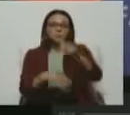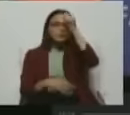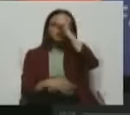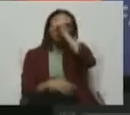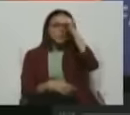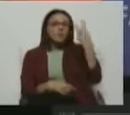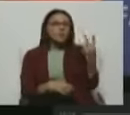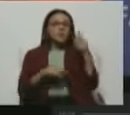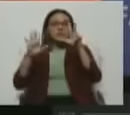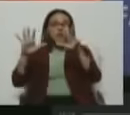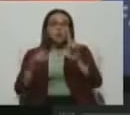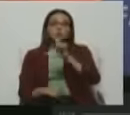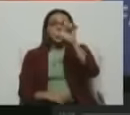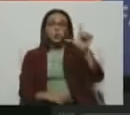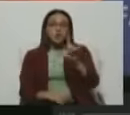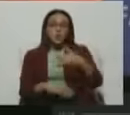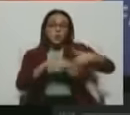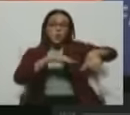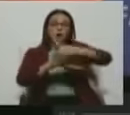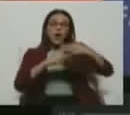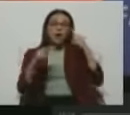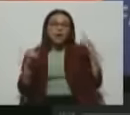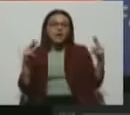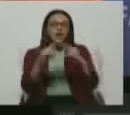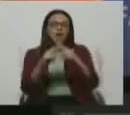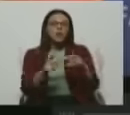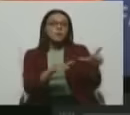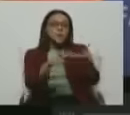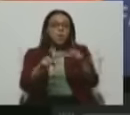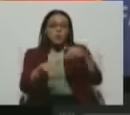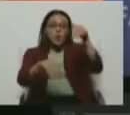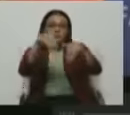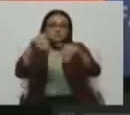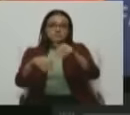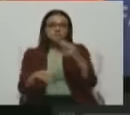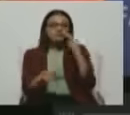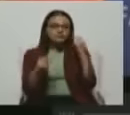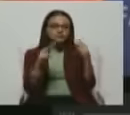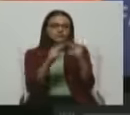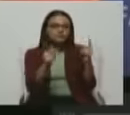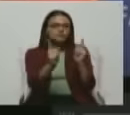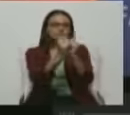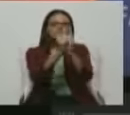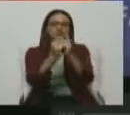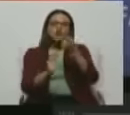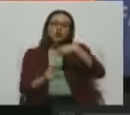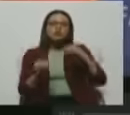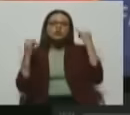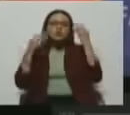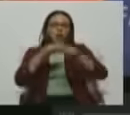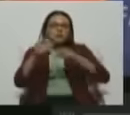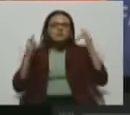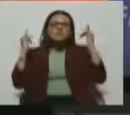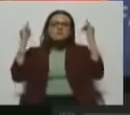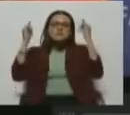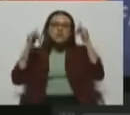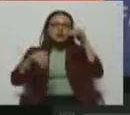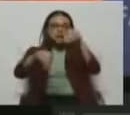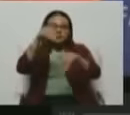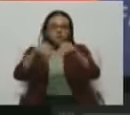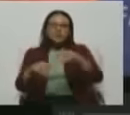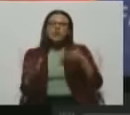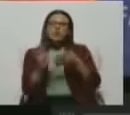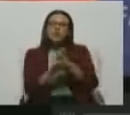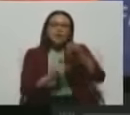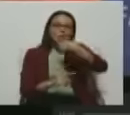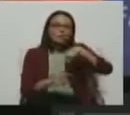de julio en las calles y en los centros electorales para celebrar esta fiesta electoral que no tiene otro